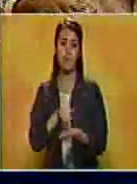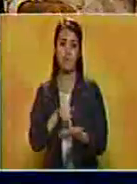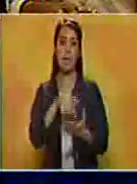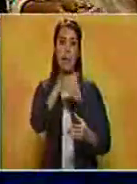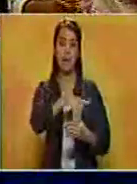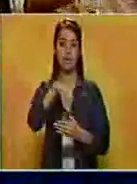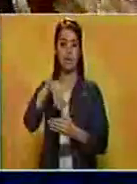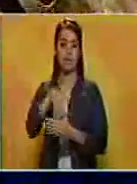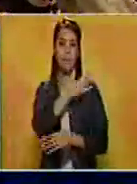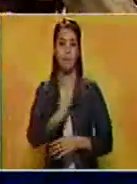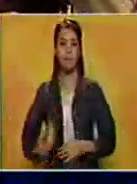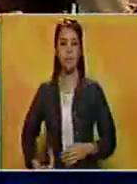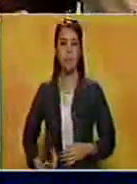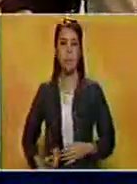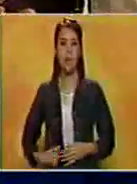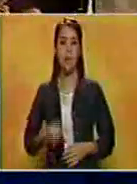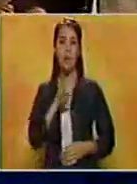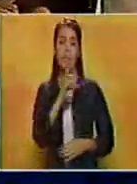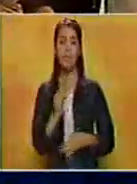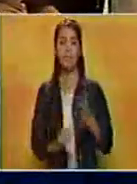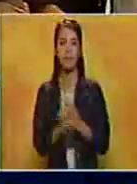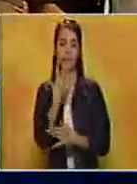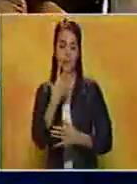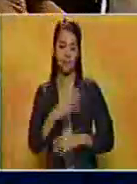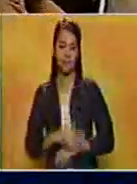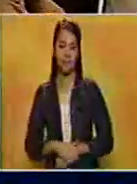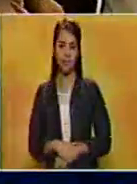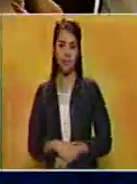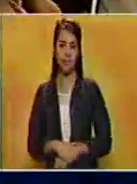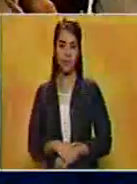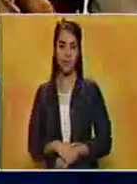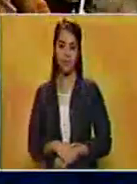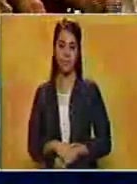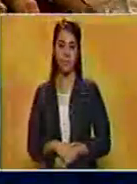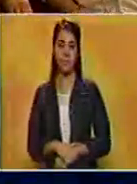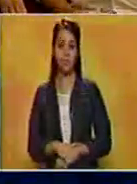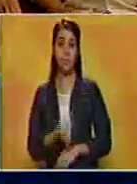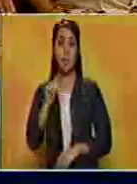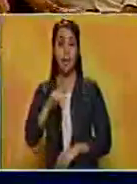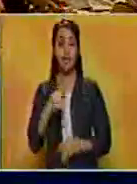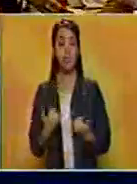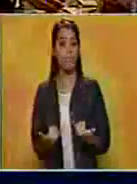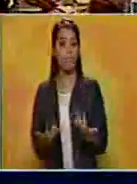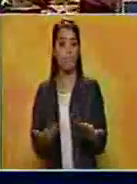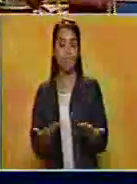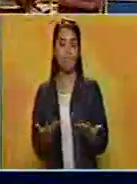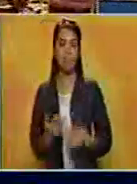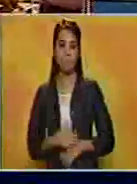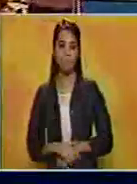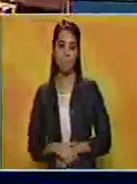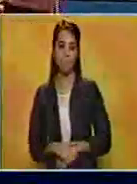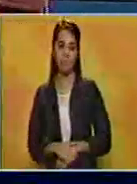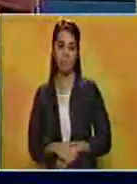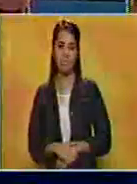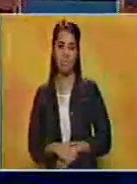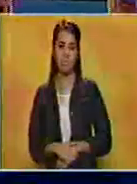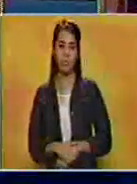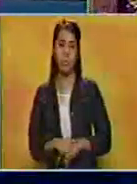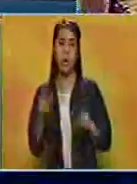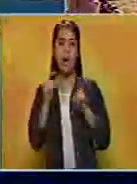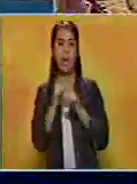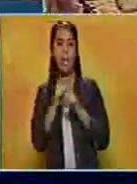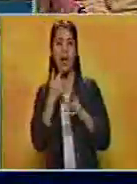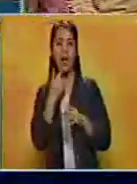las elecciones del próximo 20 de mayo. De hecho, en este momento está realizando unas